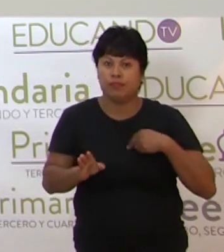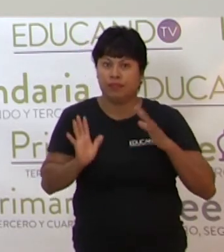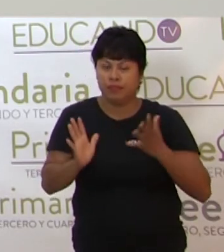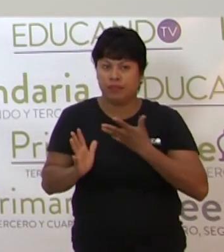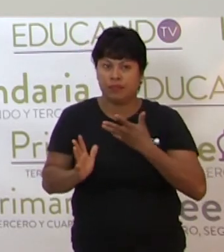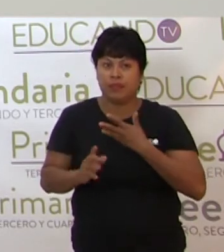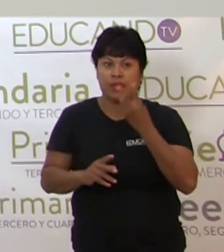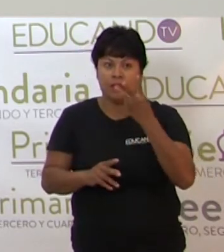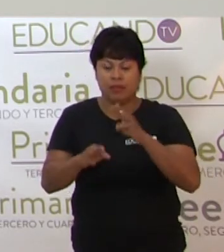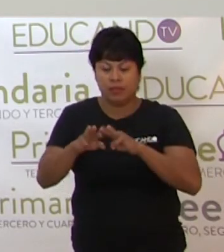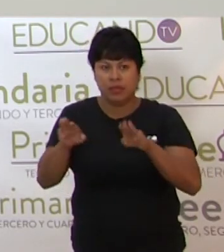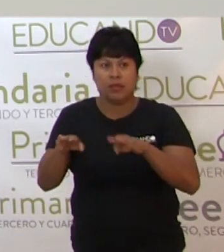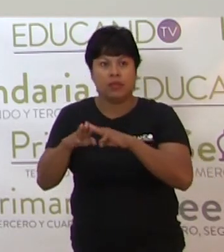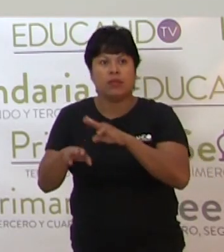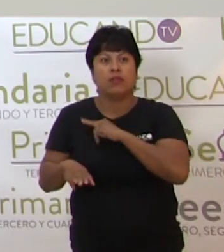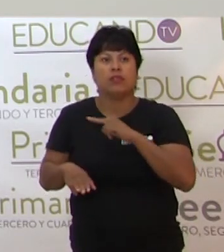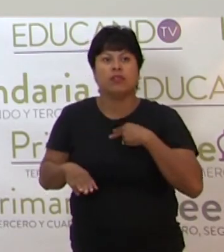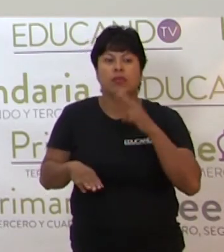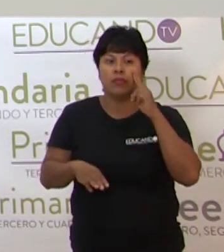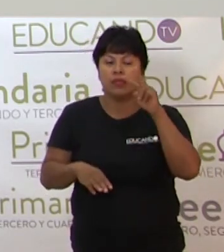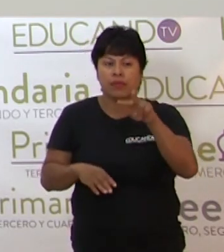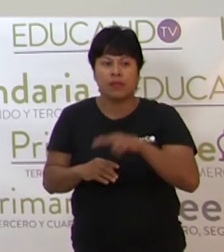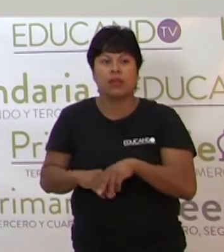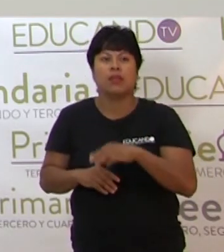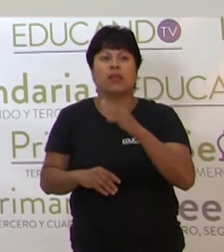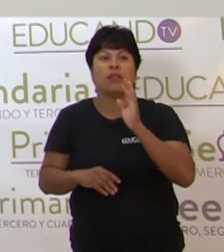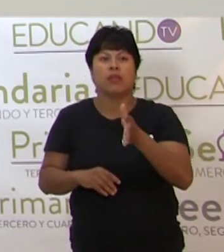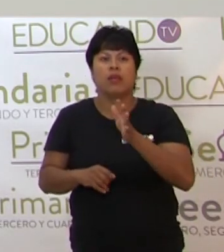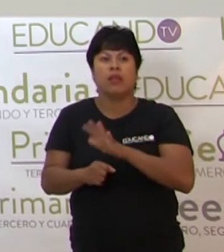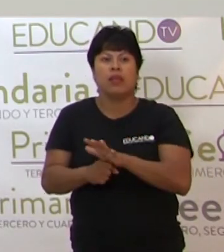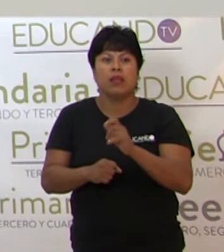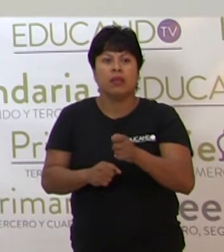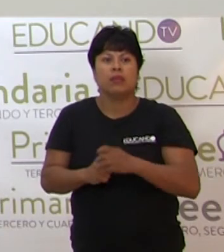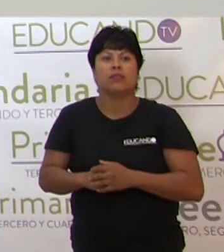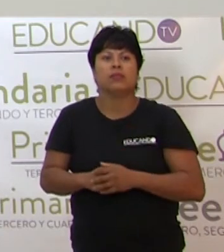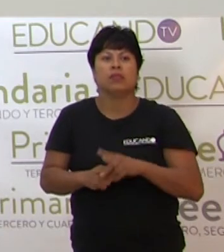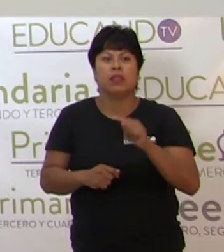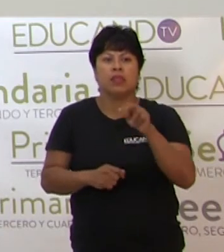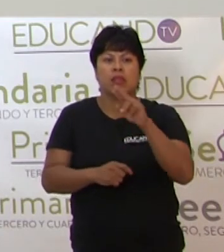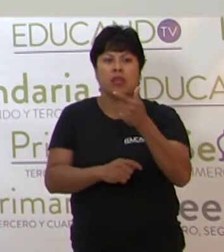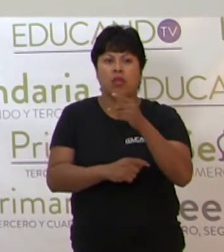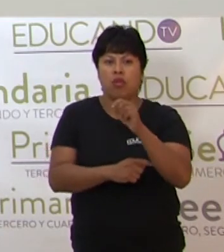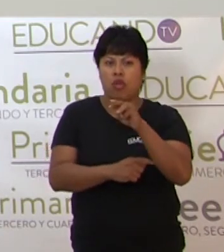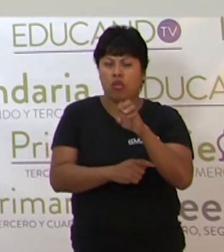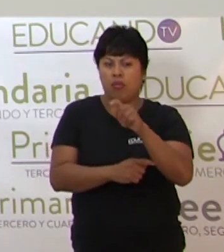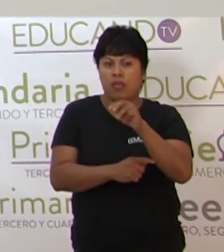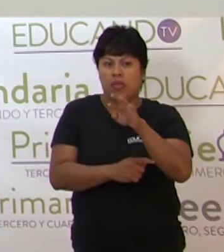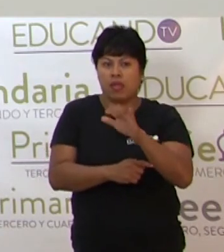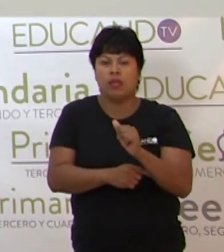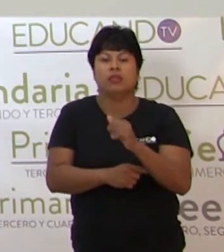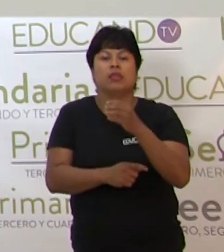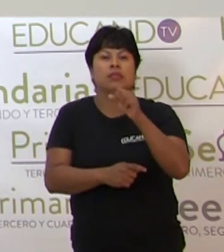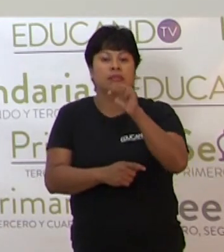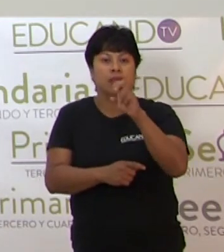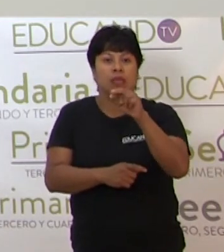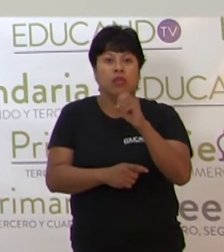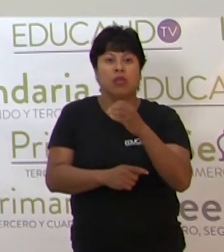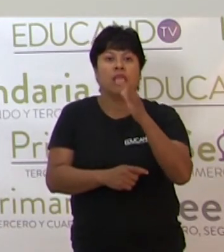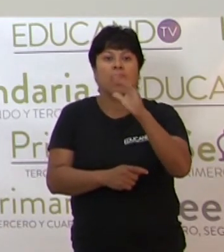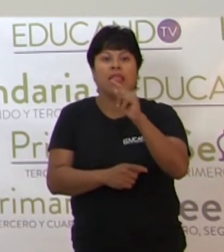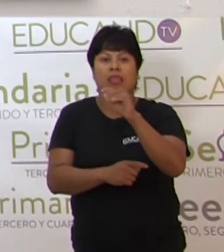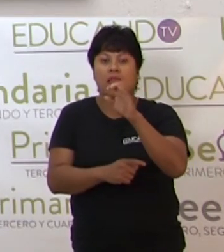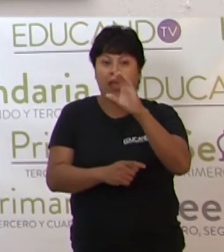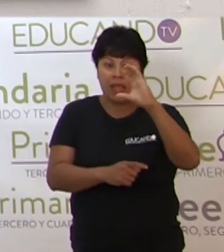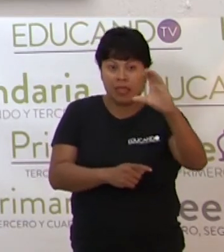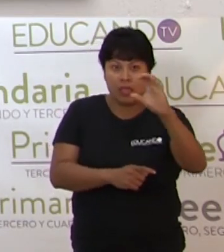las 3 medidas, vamos a definir las funciones trigonométricas. Seno, ¿sí? Cateto